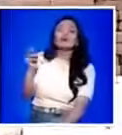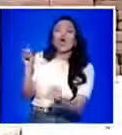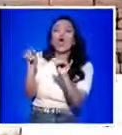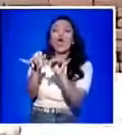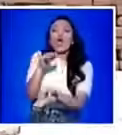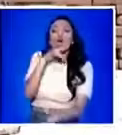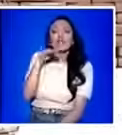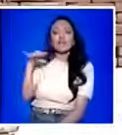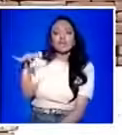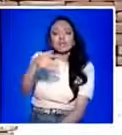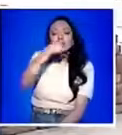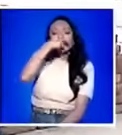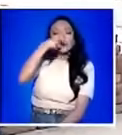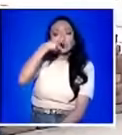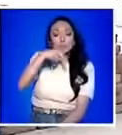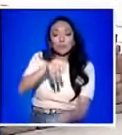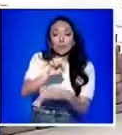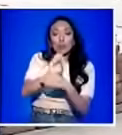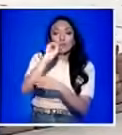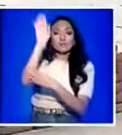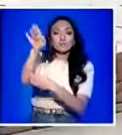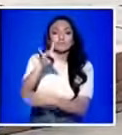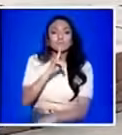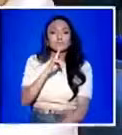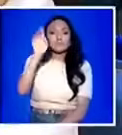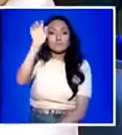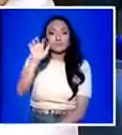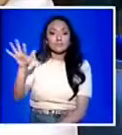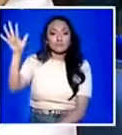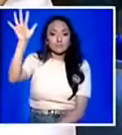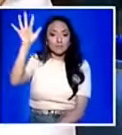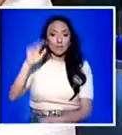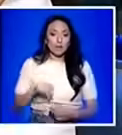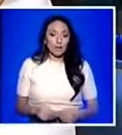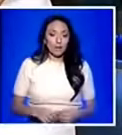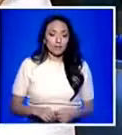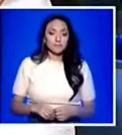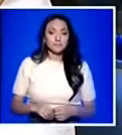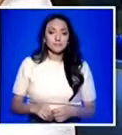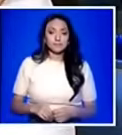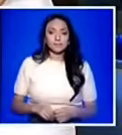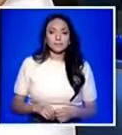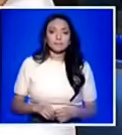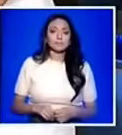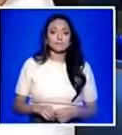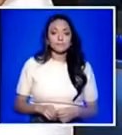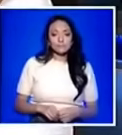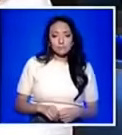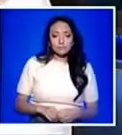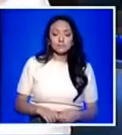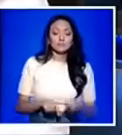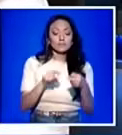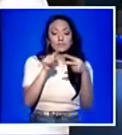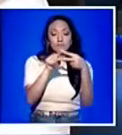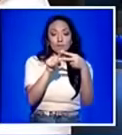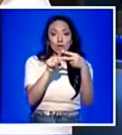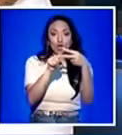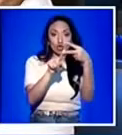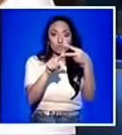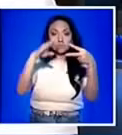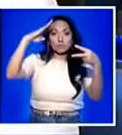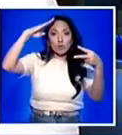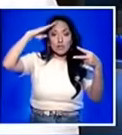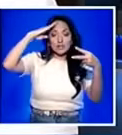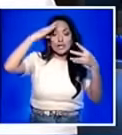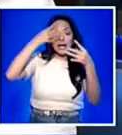que se envía desde Ecuador a Estados Unidos y Europa. Carlos Mendoza y Catherine Guaita, guías penitenciarios